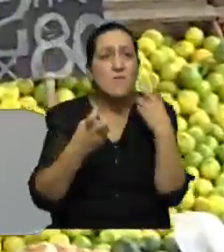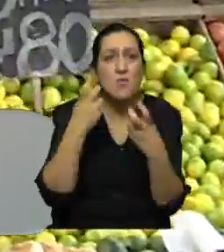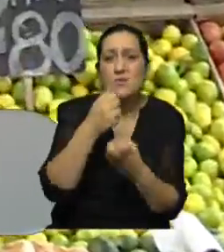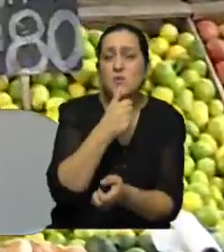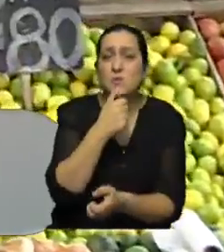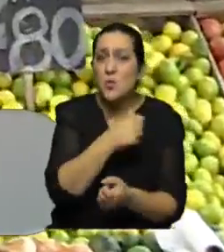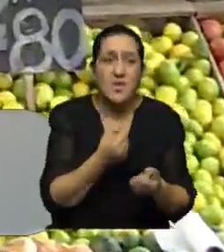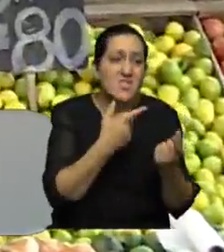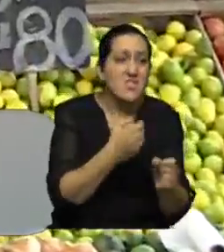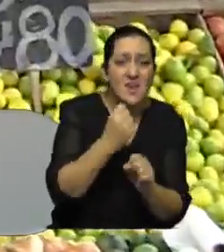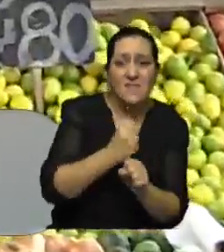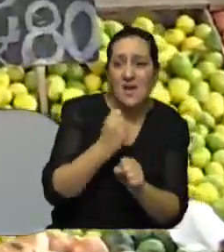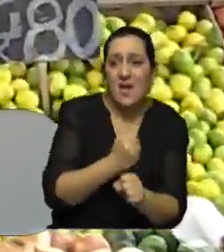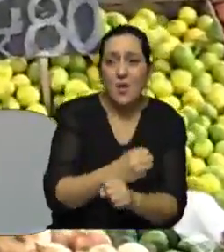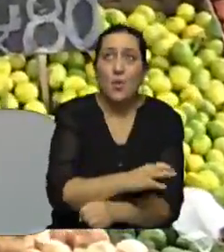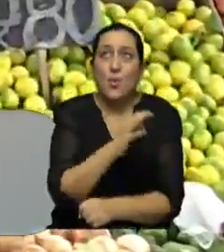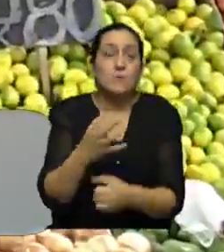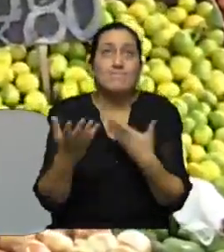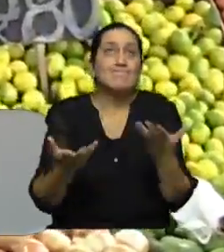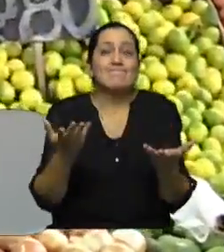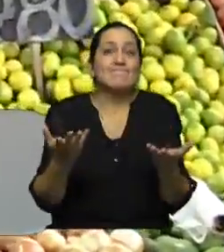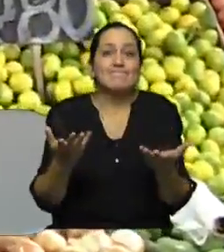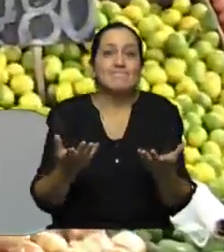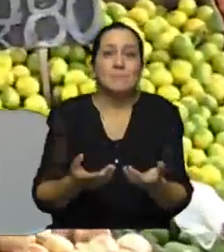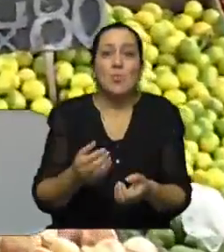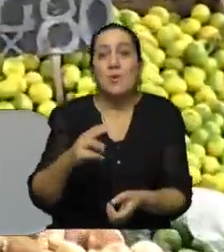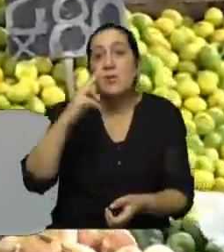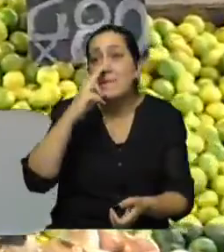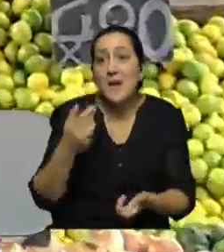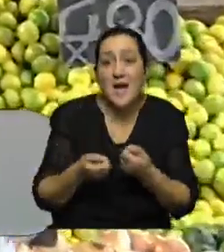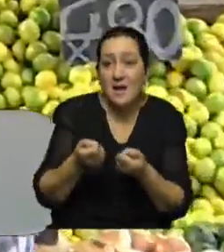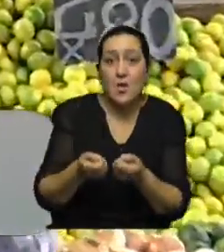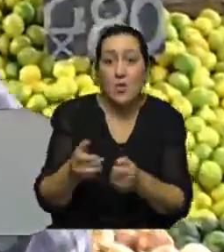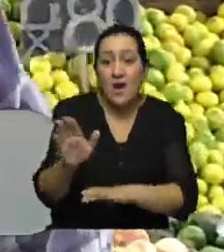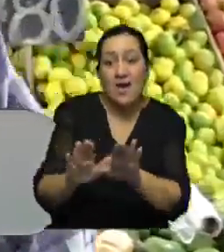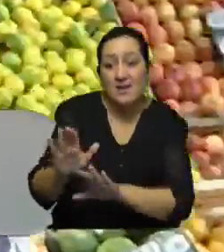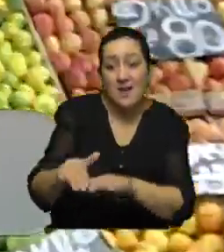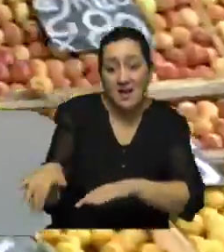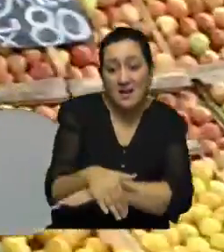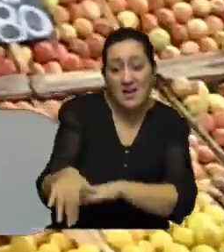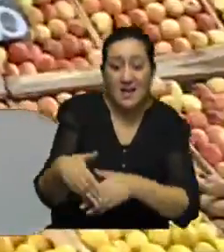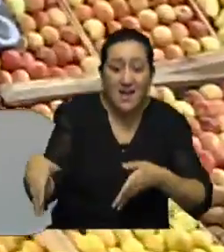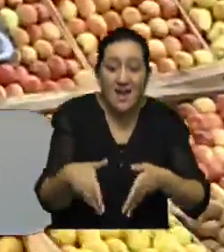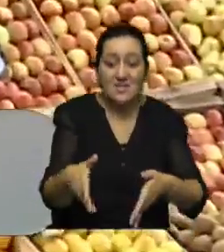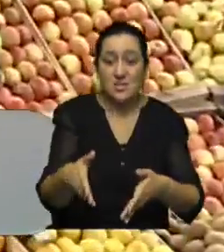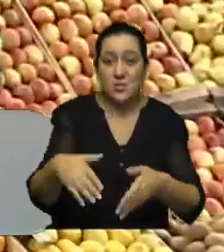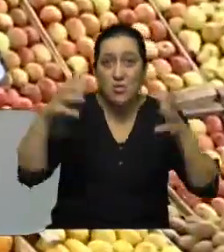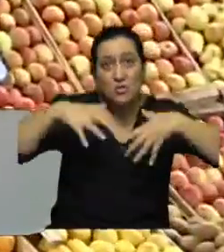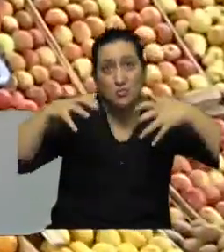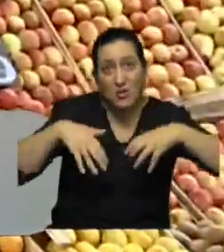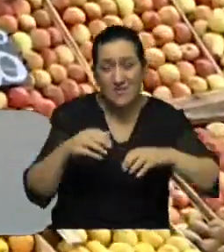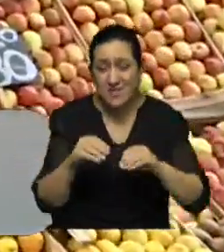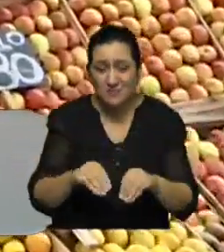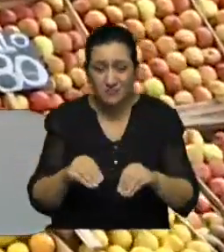gran trabajo, yo qué sé, un pedazo de pan, a ver, o arreglarle capaz que la vereda, el camino, digo. Cuando llueve, que se embarra,